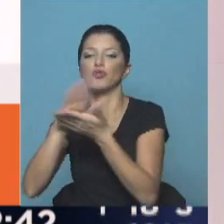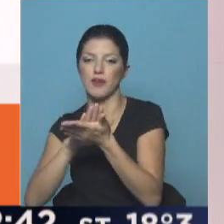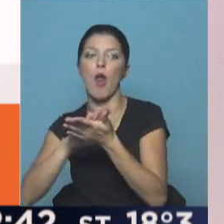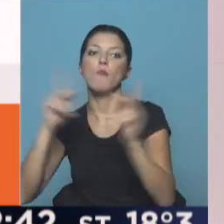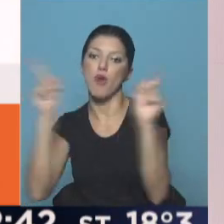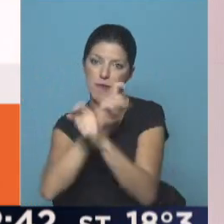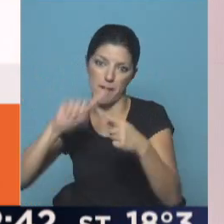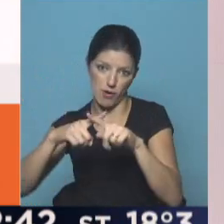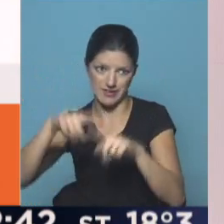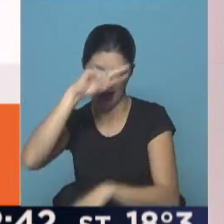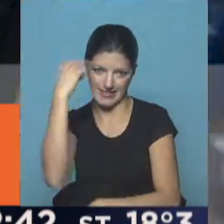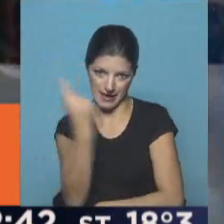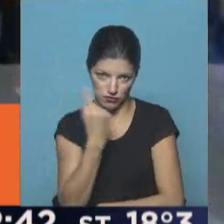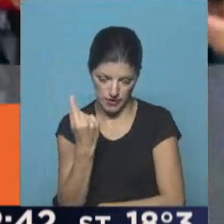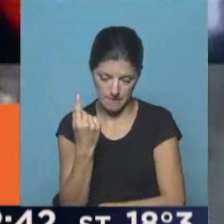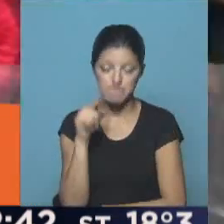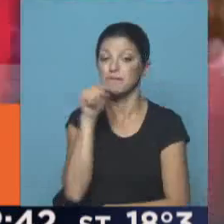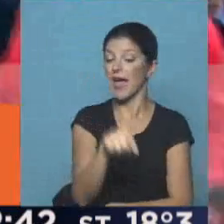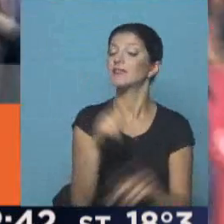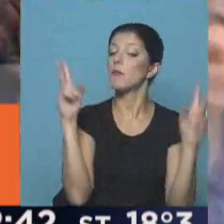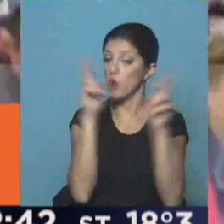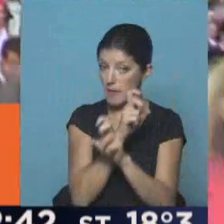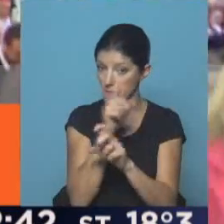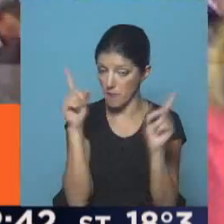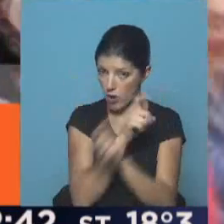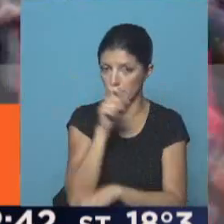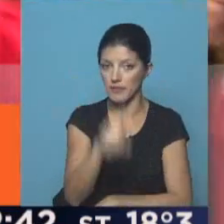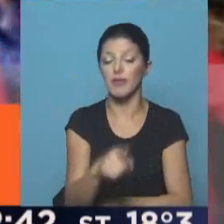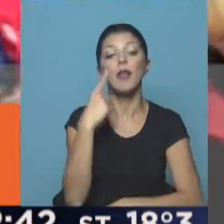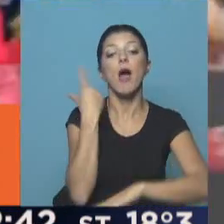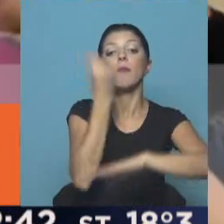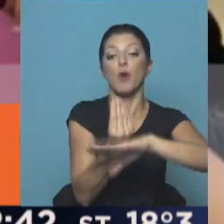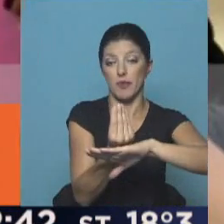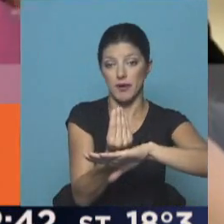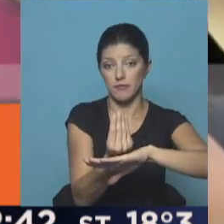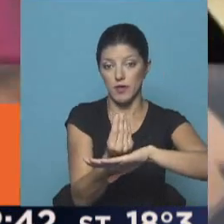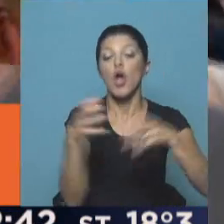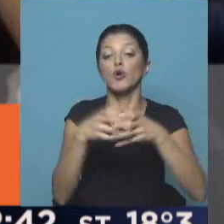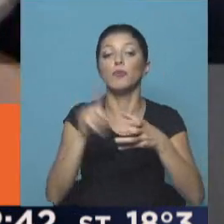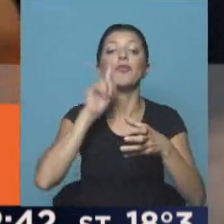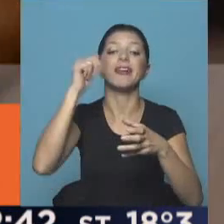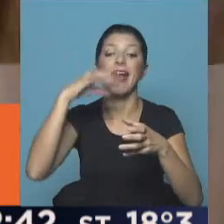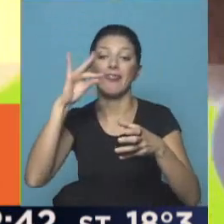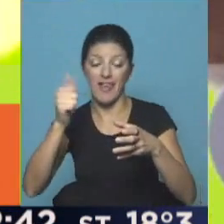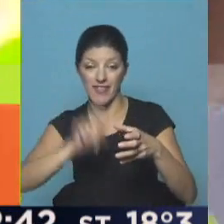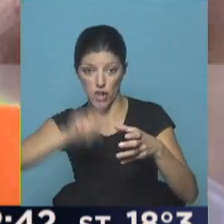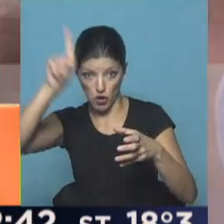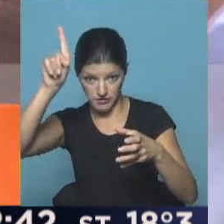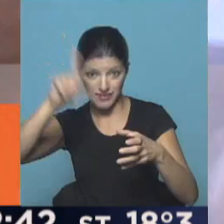decir, tiene un problema, va a gobernar con los 10 votos que le da el Democratic Unionist Party, que es el partido de Irlanda del Norte, un partido protestante